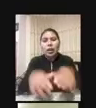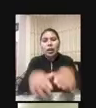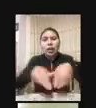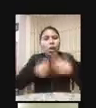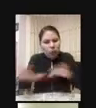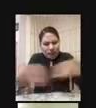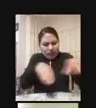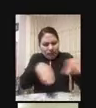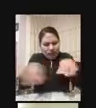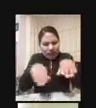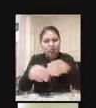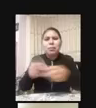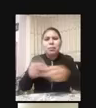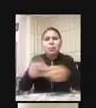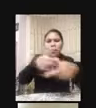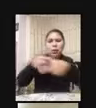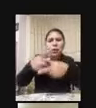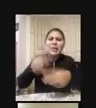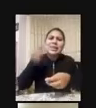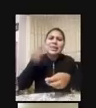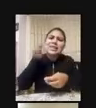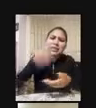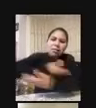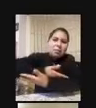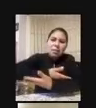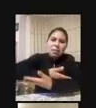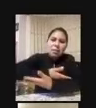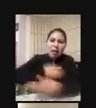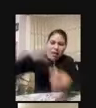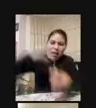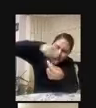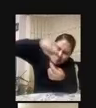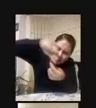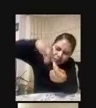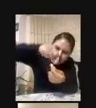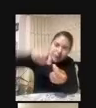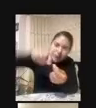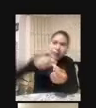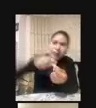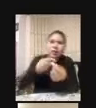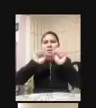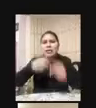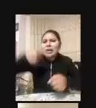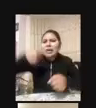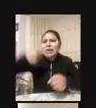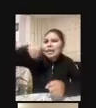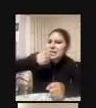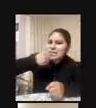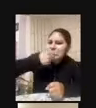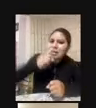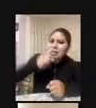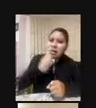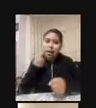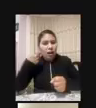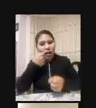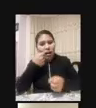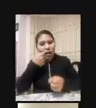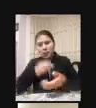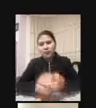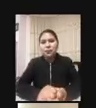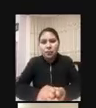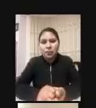Y con esta vendita van a empezar a limpiar los rodetitos de manera horizontal. No es necesario que